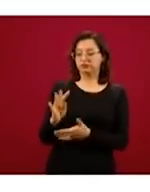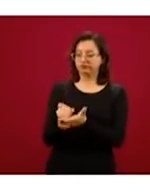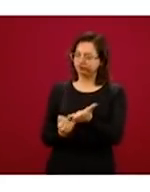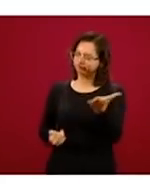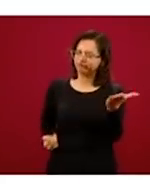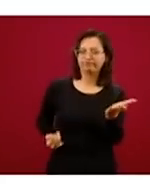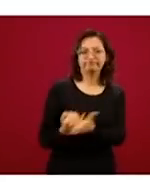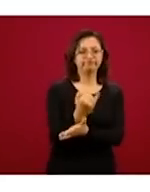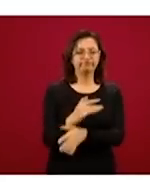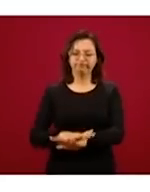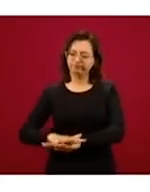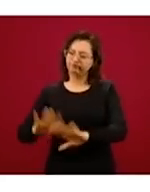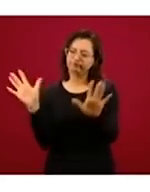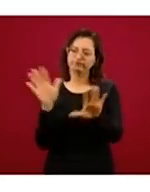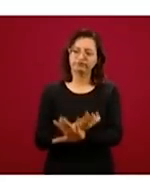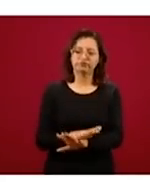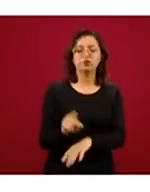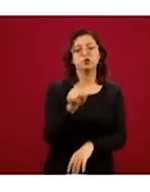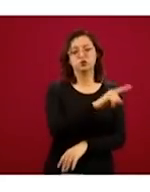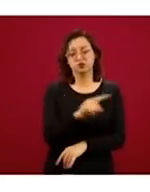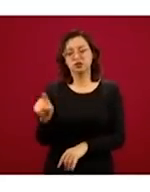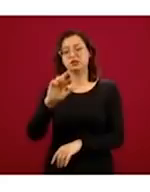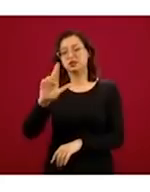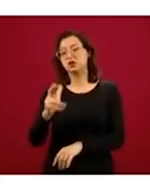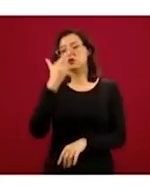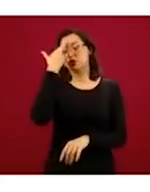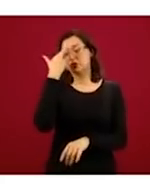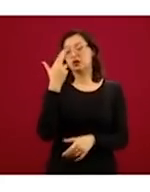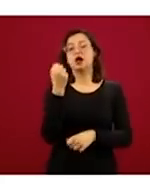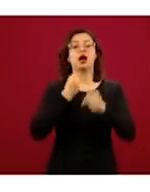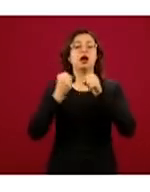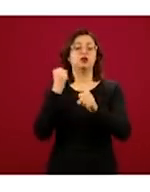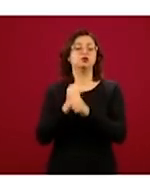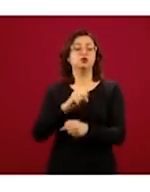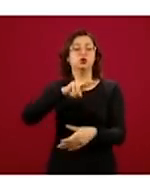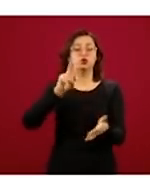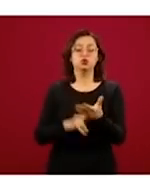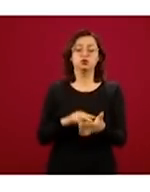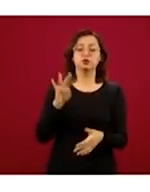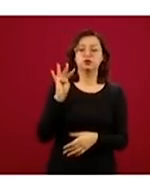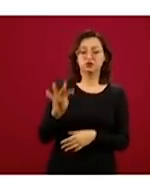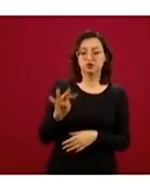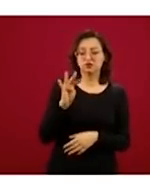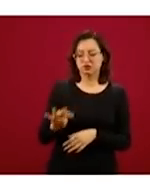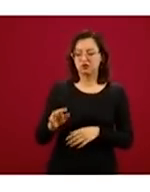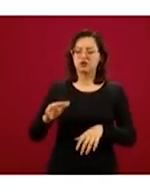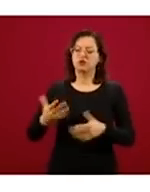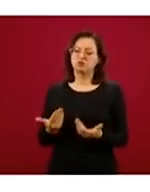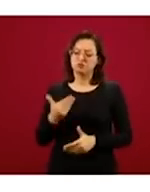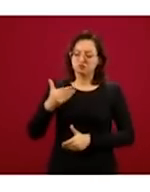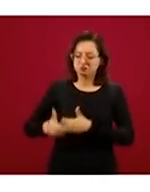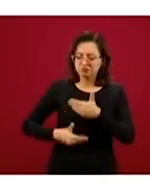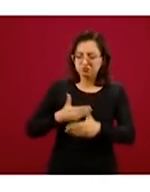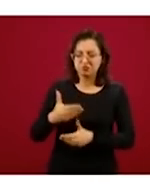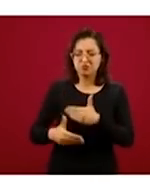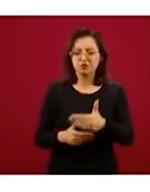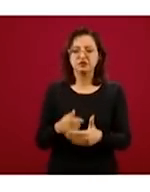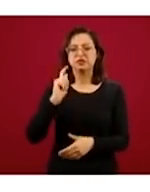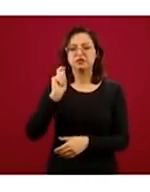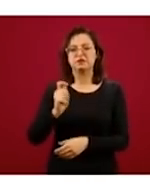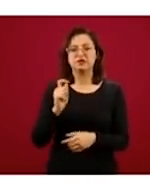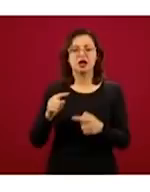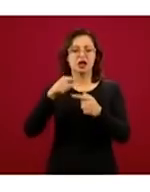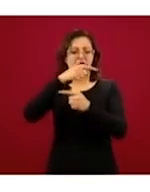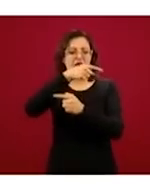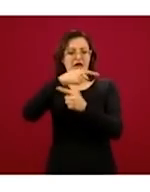recordarán y lo hemos dicho en otras ocasiones en mayo de 2019 empezamos este proceso que le llamamos la triple optimización